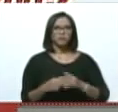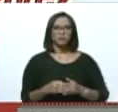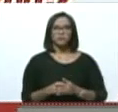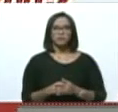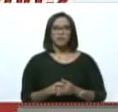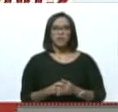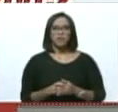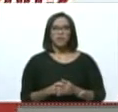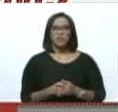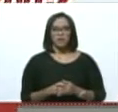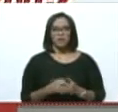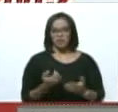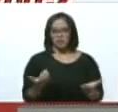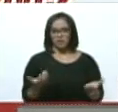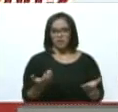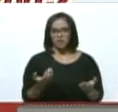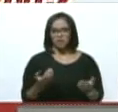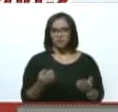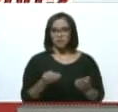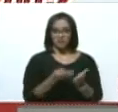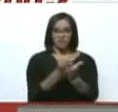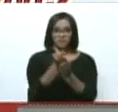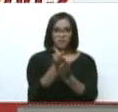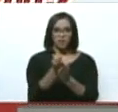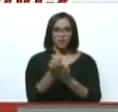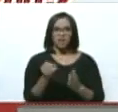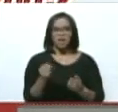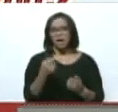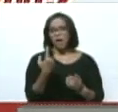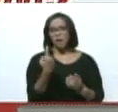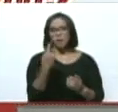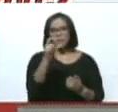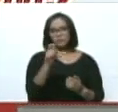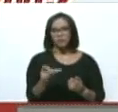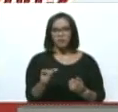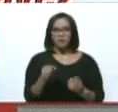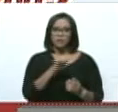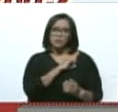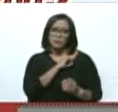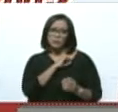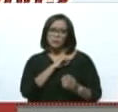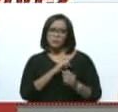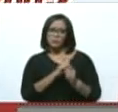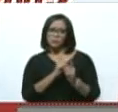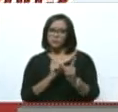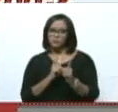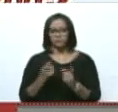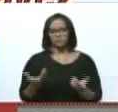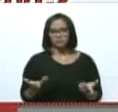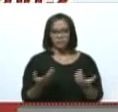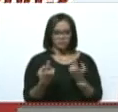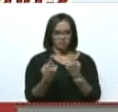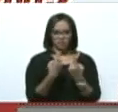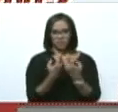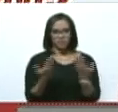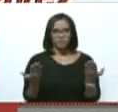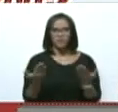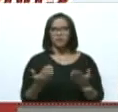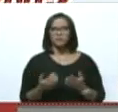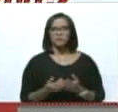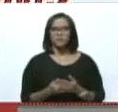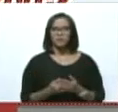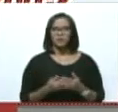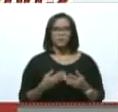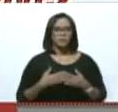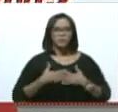momento alguien que, bueno, no se va a rajar, ¿vale? No se va a rajar. Una disposición